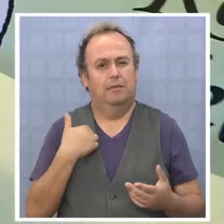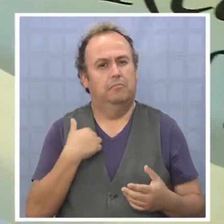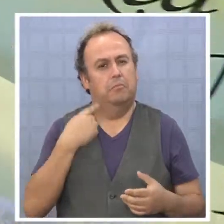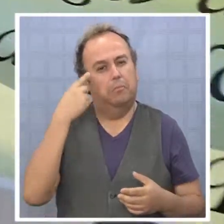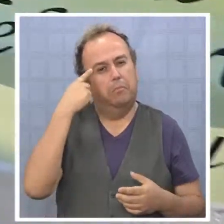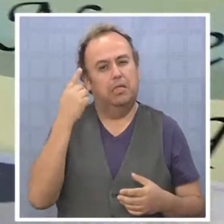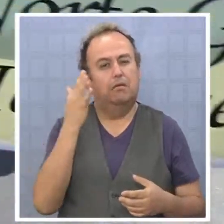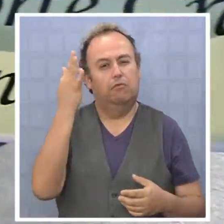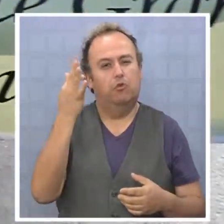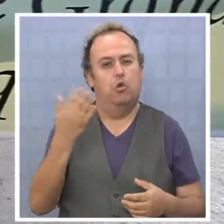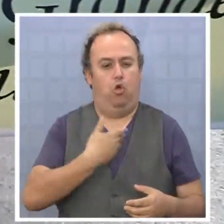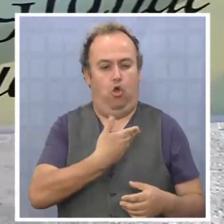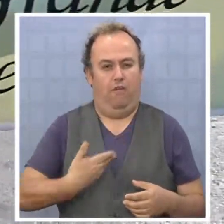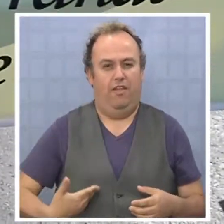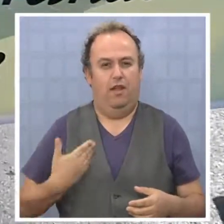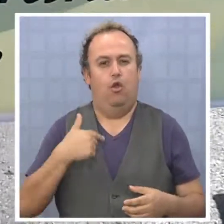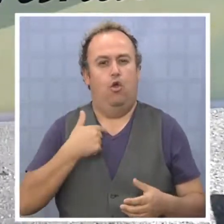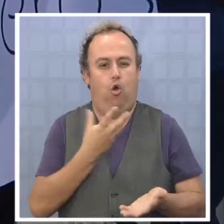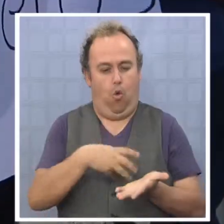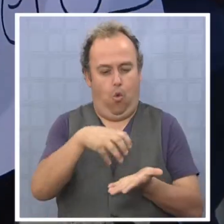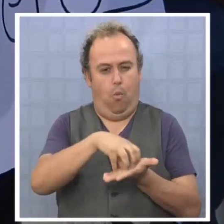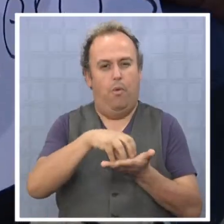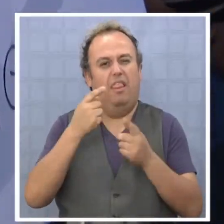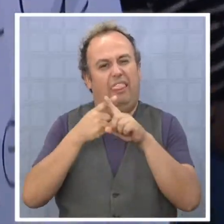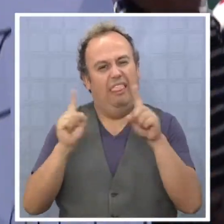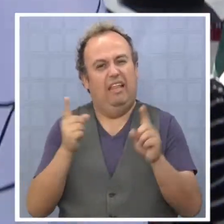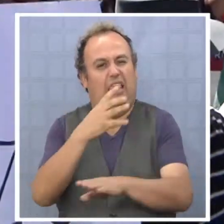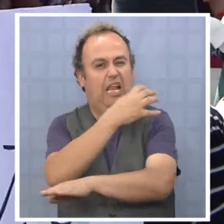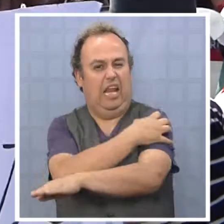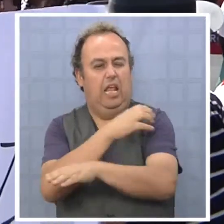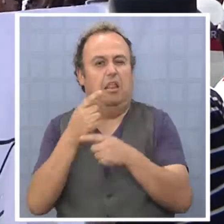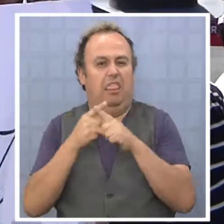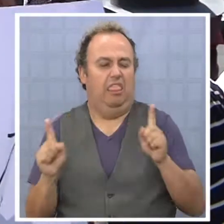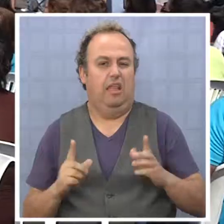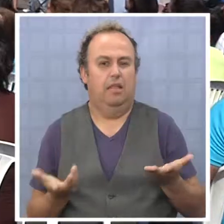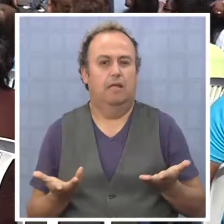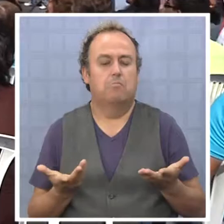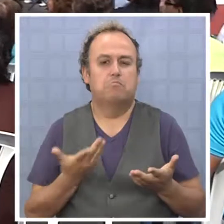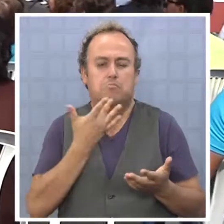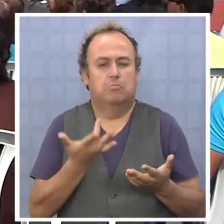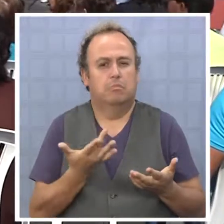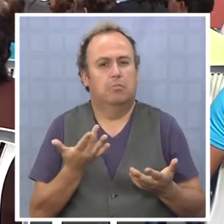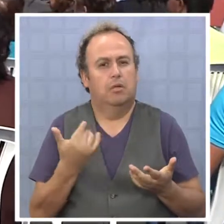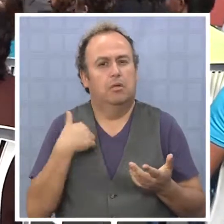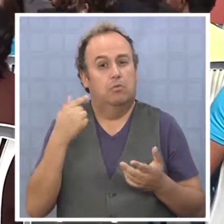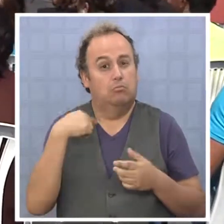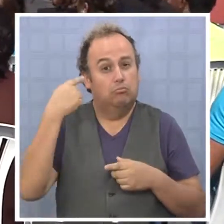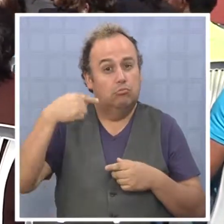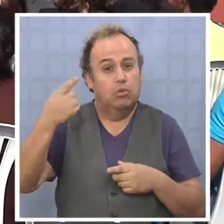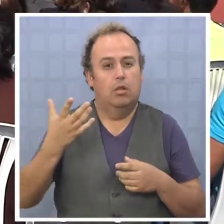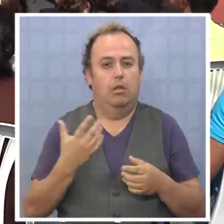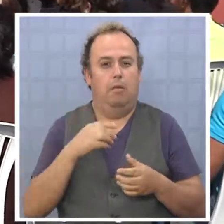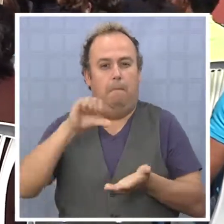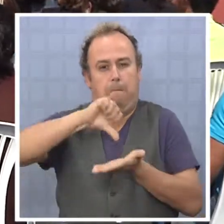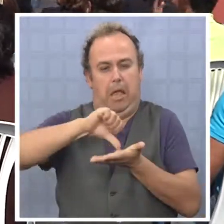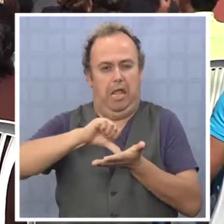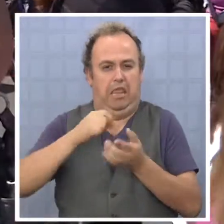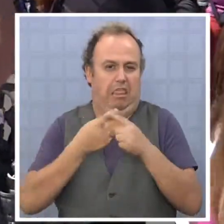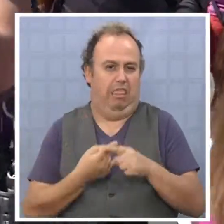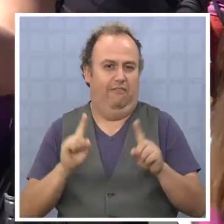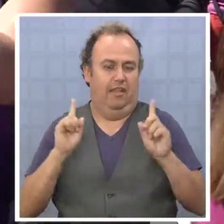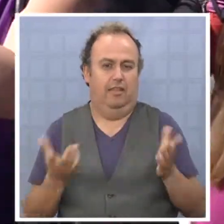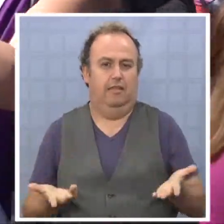que vamos a tener un gobierno comunal distinto, y vamos a tener también una región distinta, y por qué no decirlo también dentro de unos años más, un país